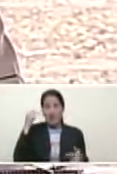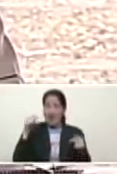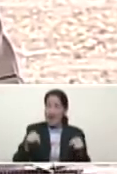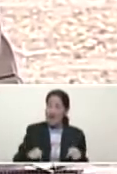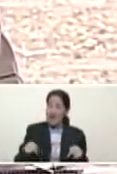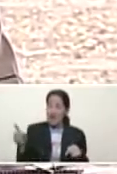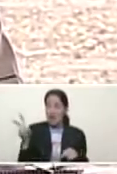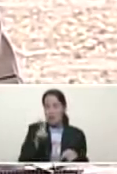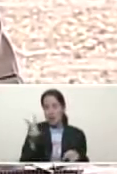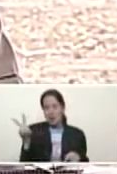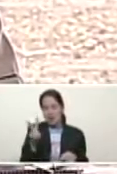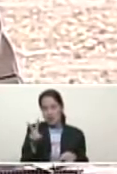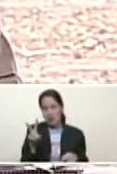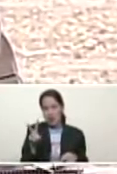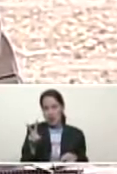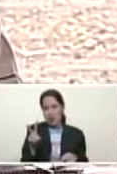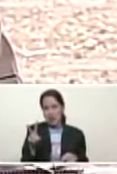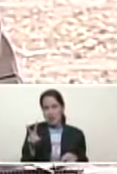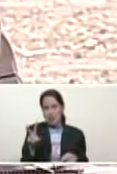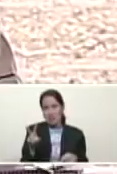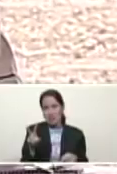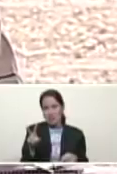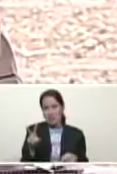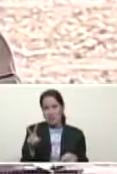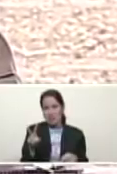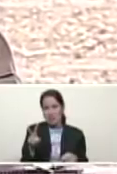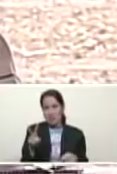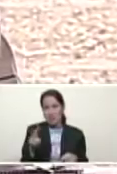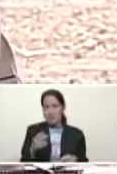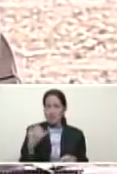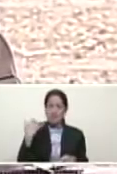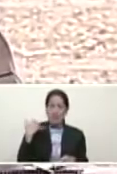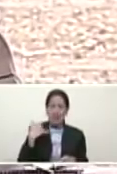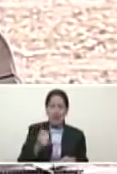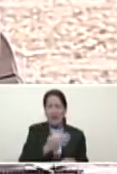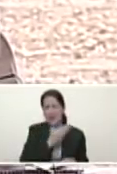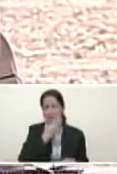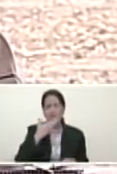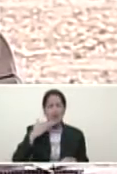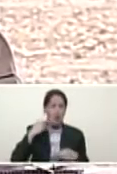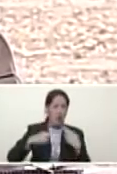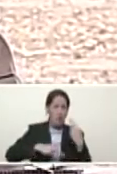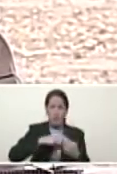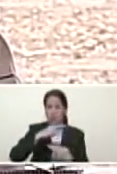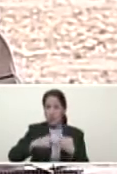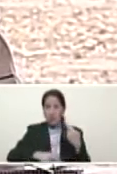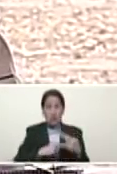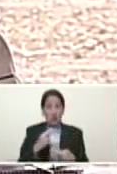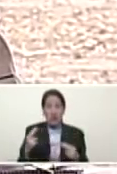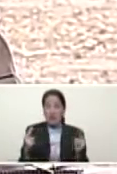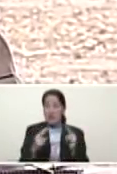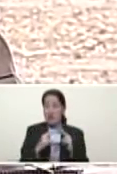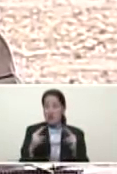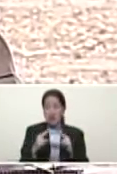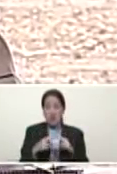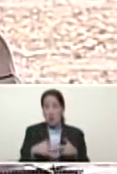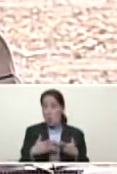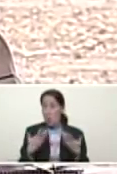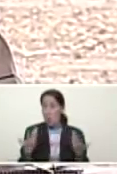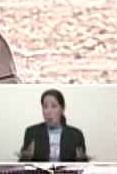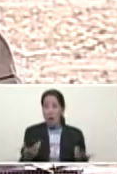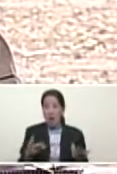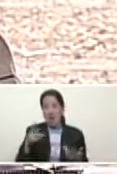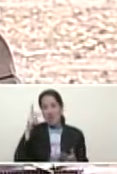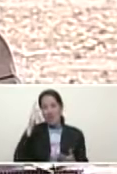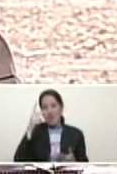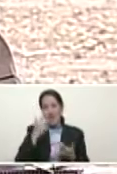Venezuela anida la más grande revolución que se haya conocido jamás, que fue la revolución de nuestro libertador Simón